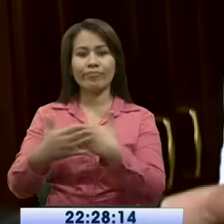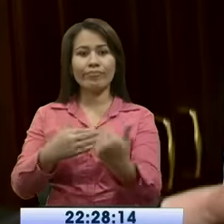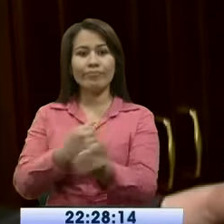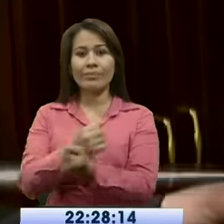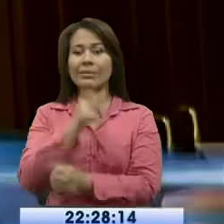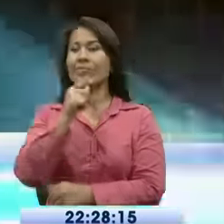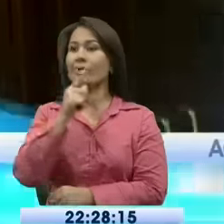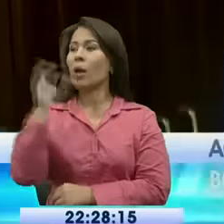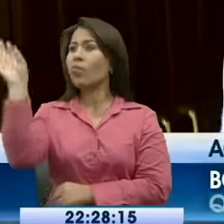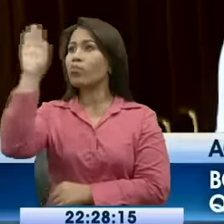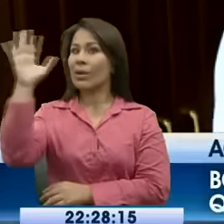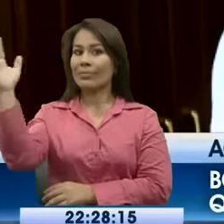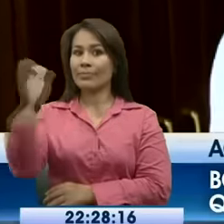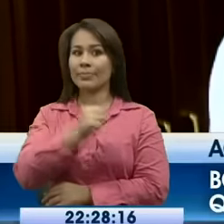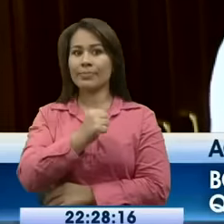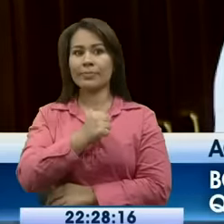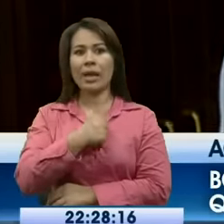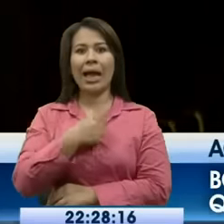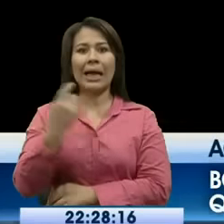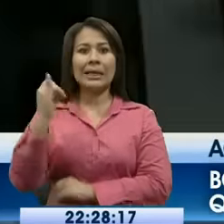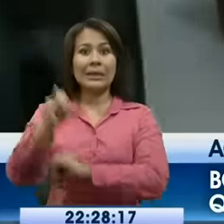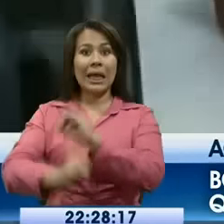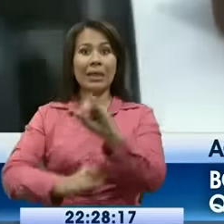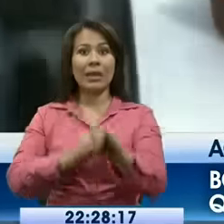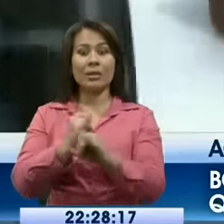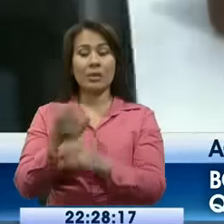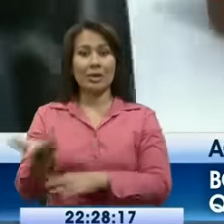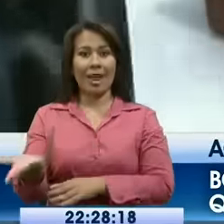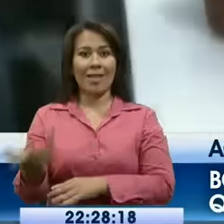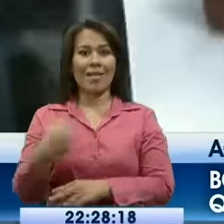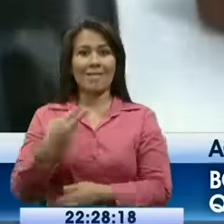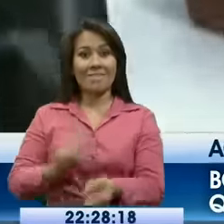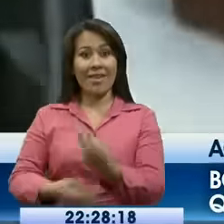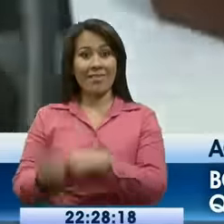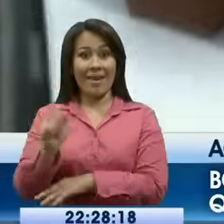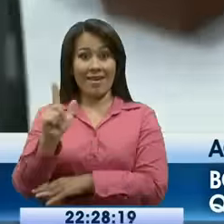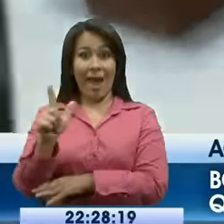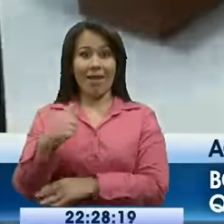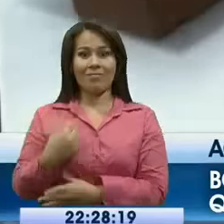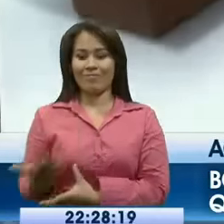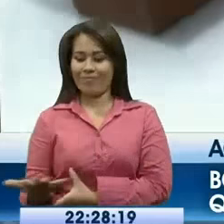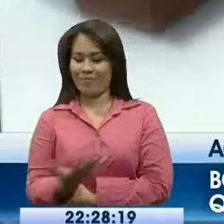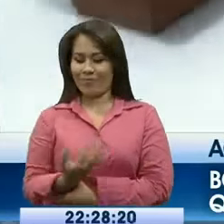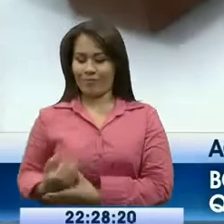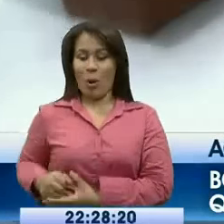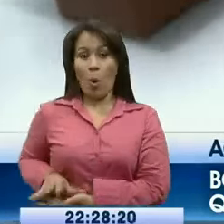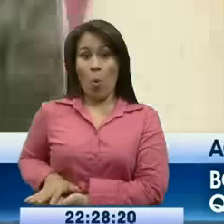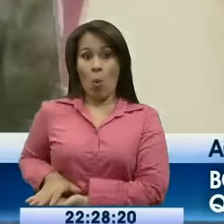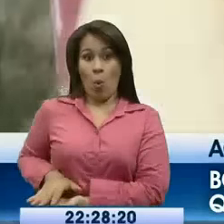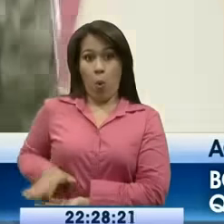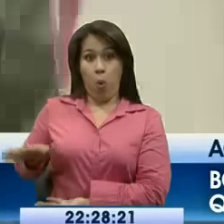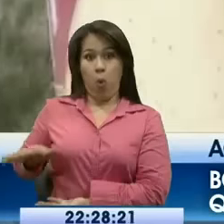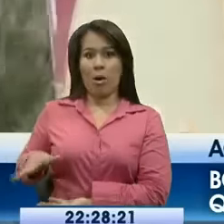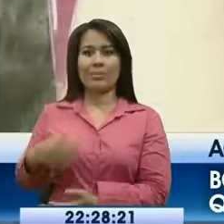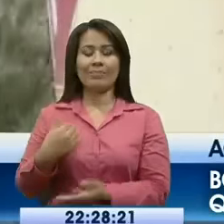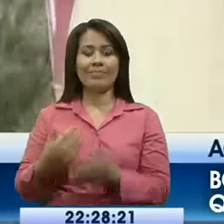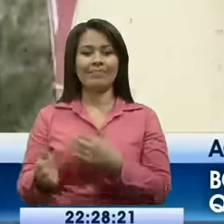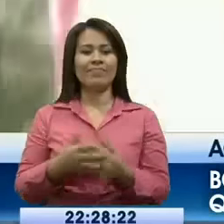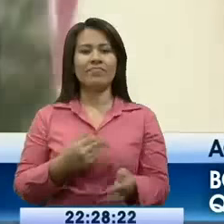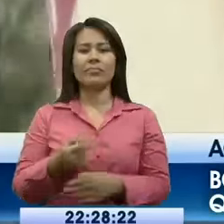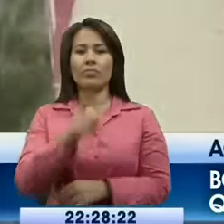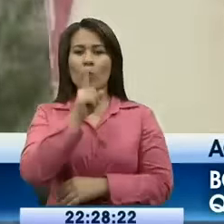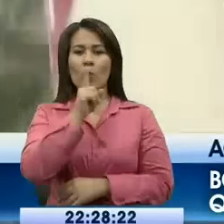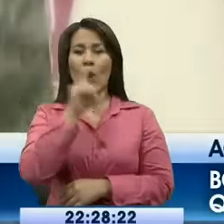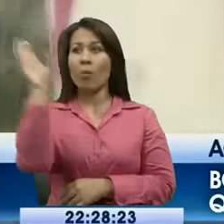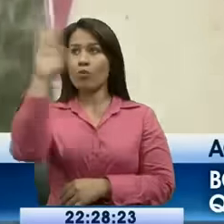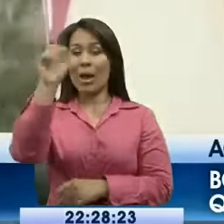adquirir producto hidrocarburífero al precio internacional. Hablan que como el negocio era llamativo y dejaba buenas ganancias, no les era difícil reclutar